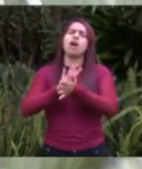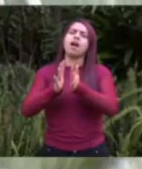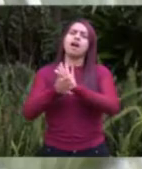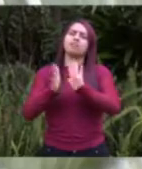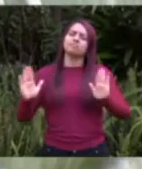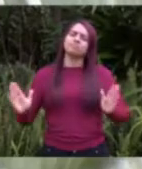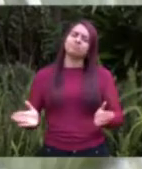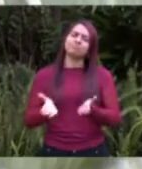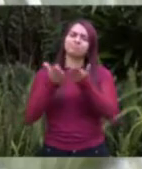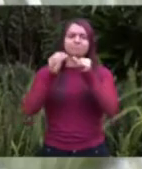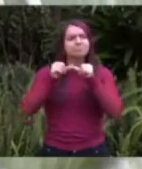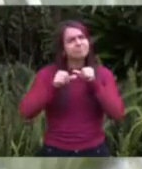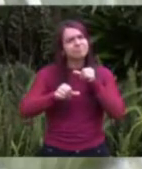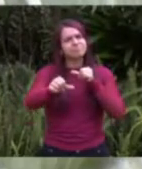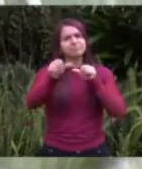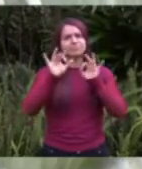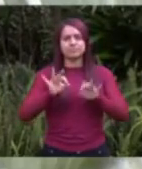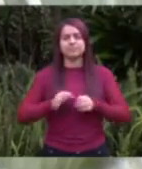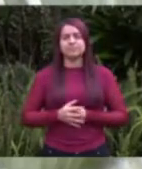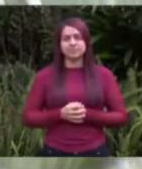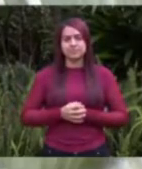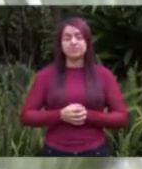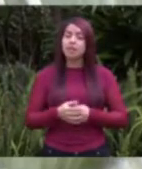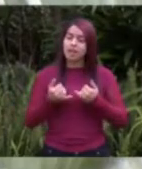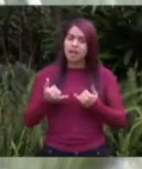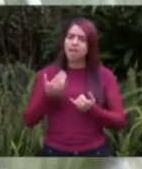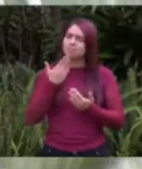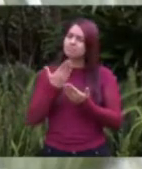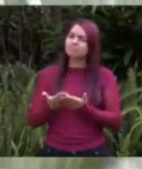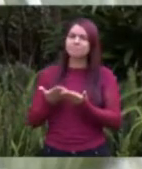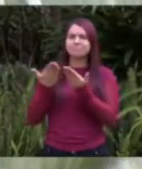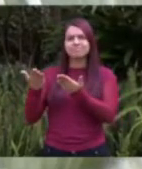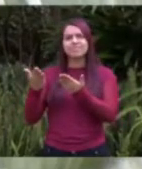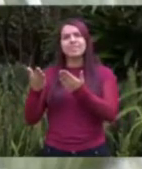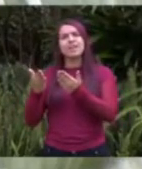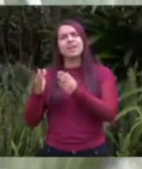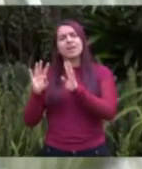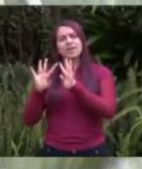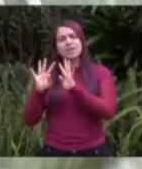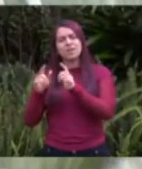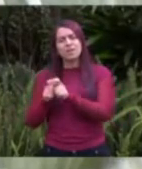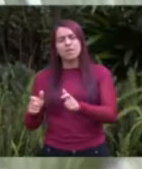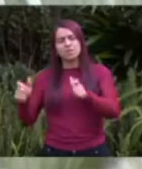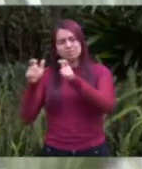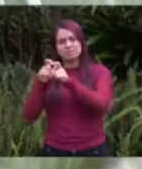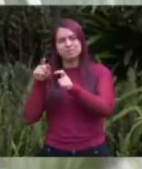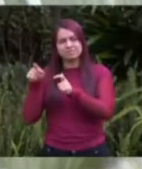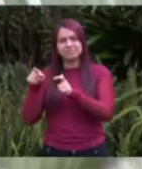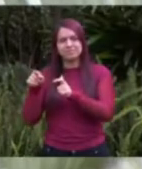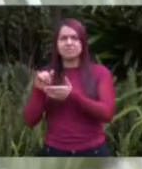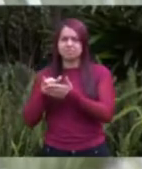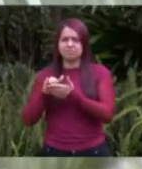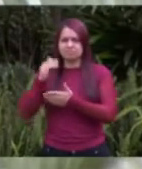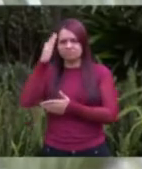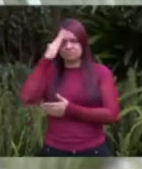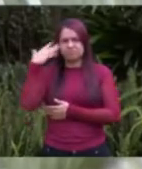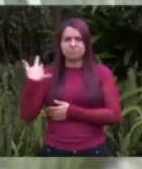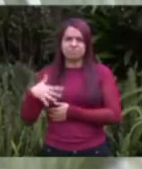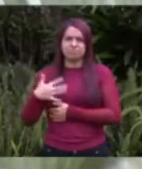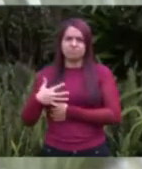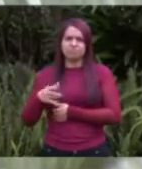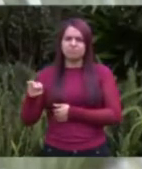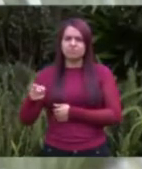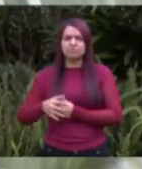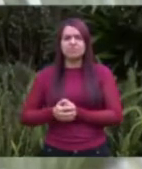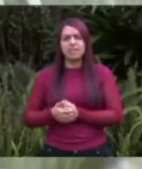estable y duradera. Yo quiero también hoy agradecer a la Corte Constitucional por lo que decidió en